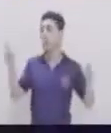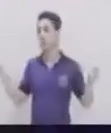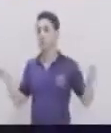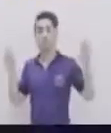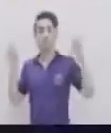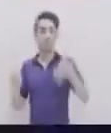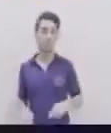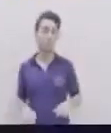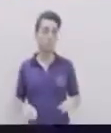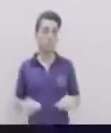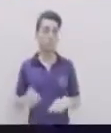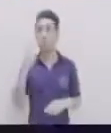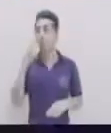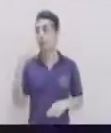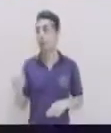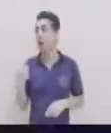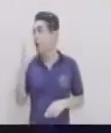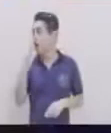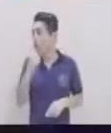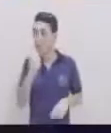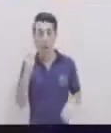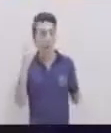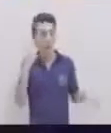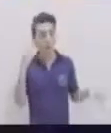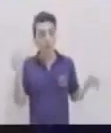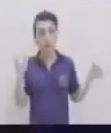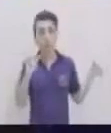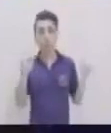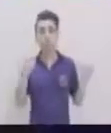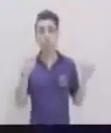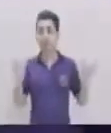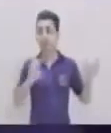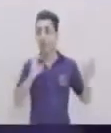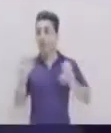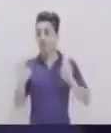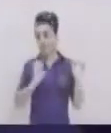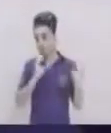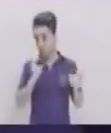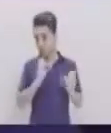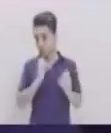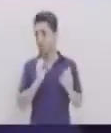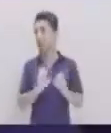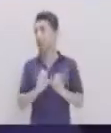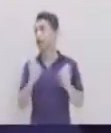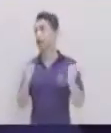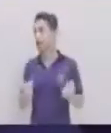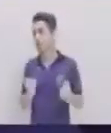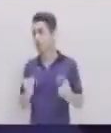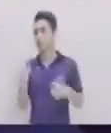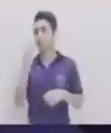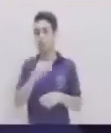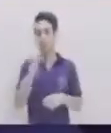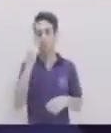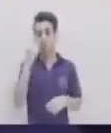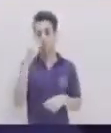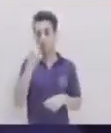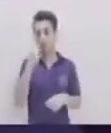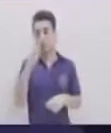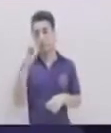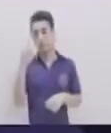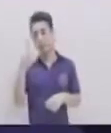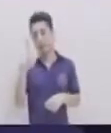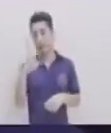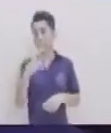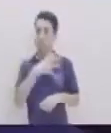demás personas, porque no podía manejar sus emociones. Entonces esto hacía que Isabel se